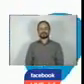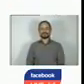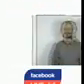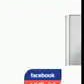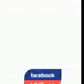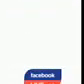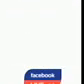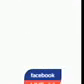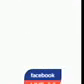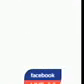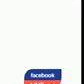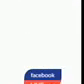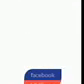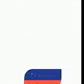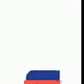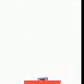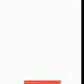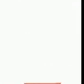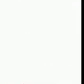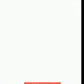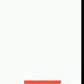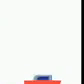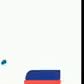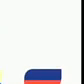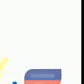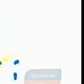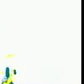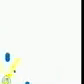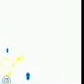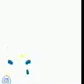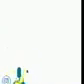Laboratorios PAE. Cuidando tu salud. Presenta.